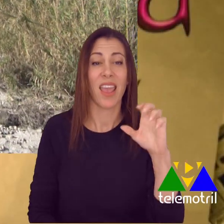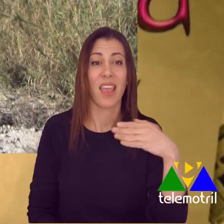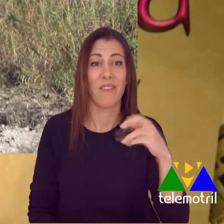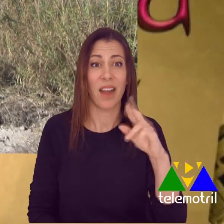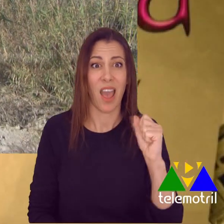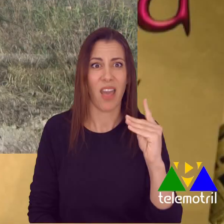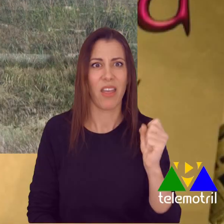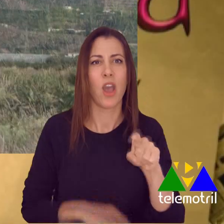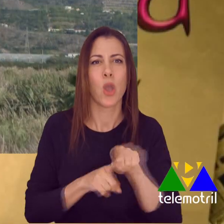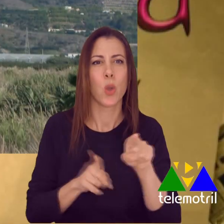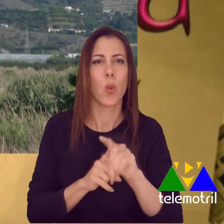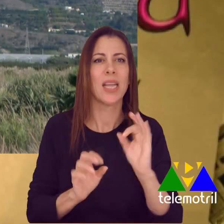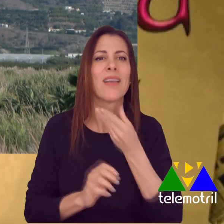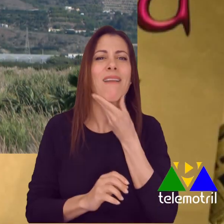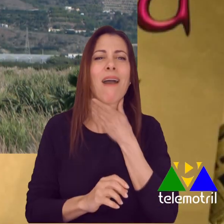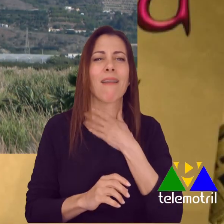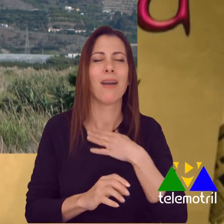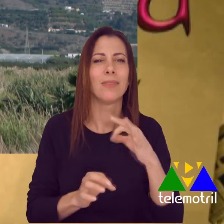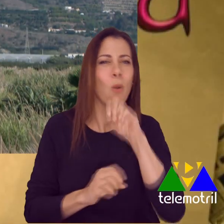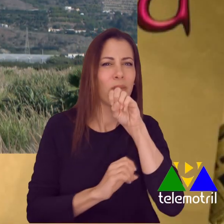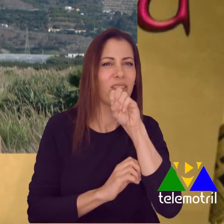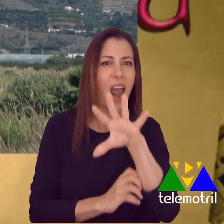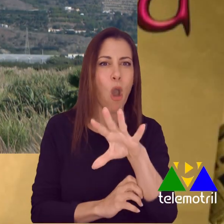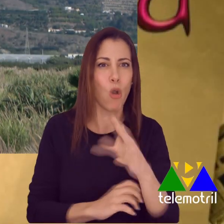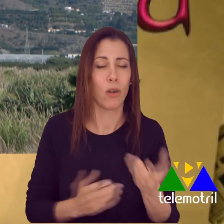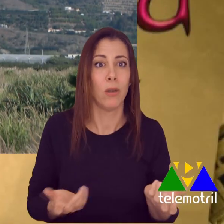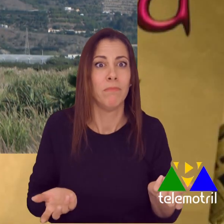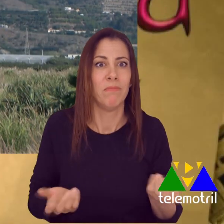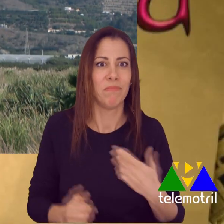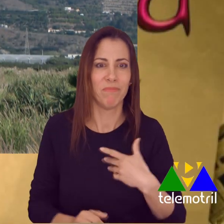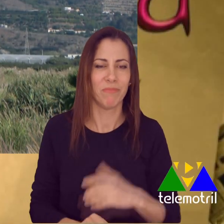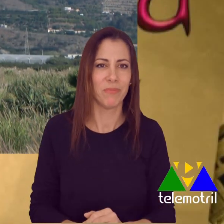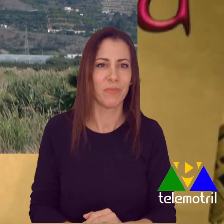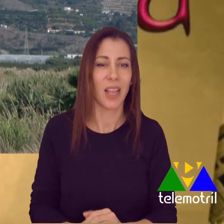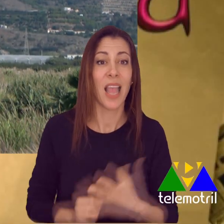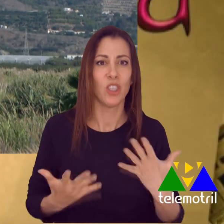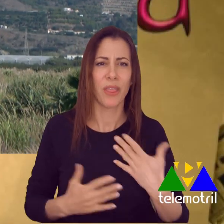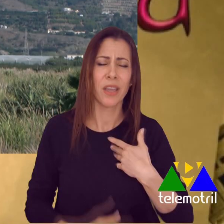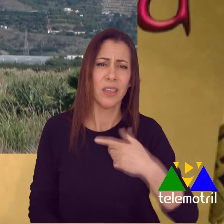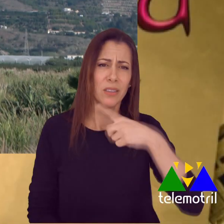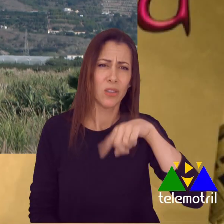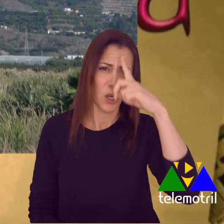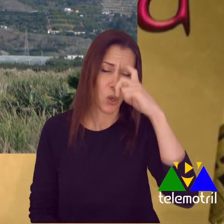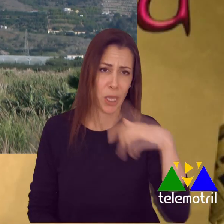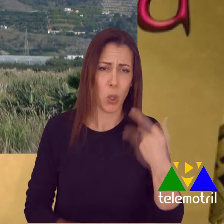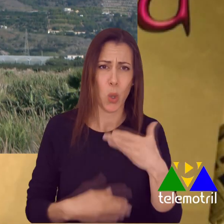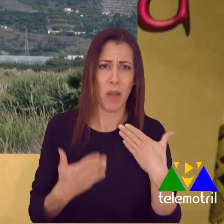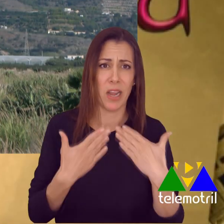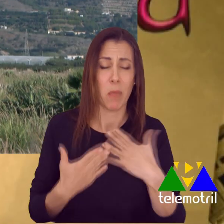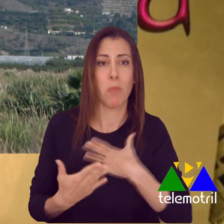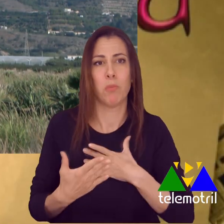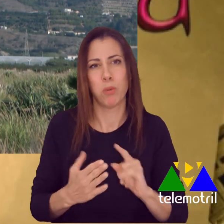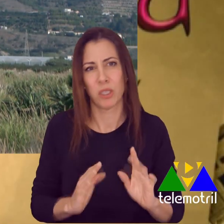la Garganta del Dragón. La garganta Es decir, que evidentemente... Bueno, llegamos a recordar, y lo hablaremos